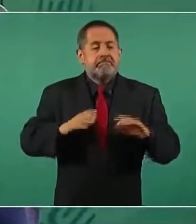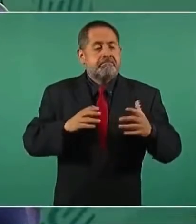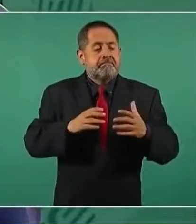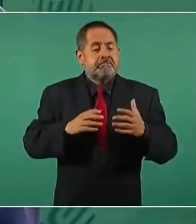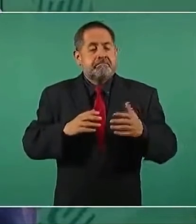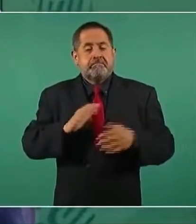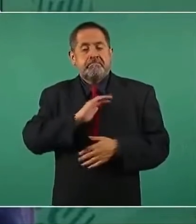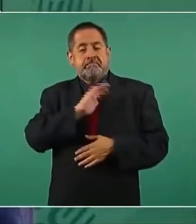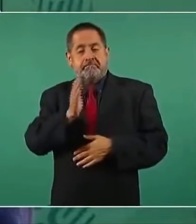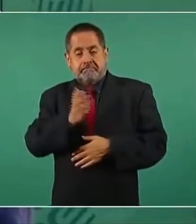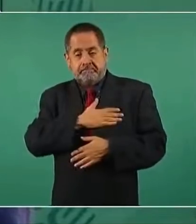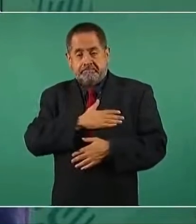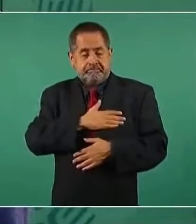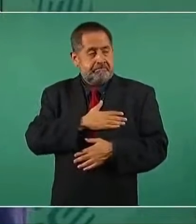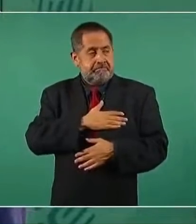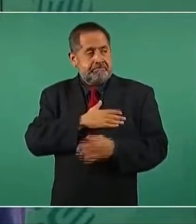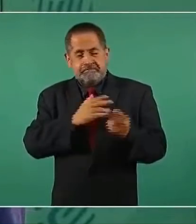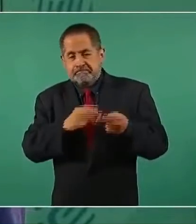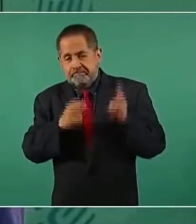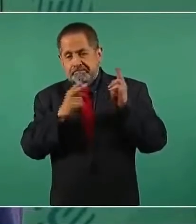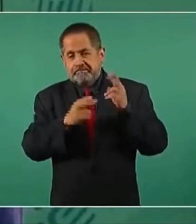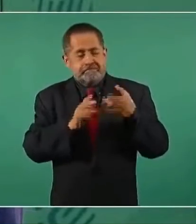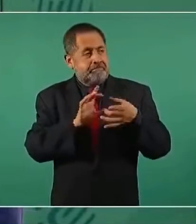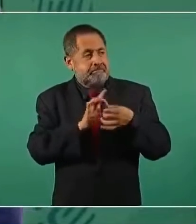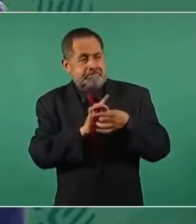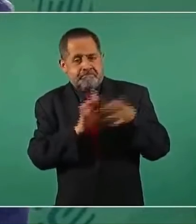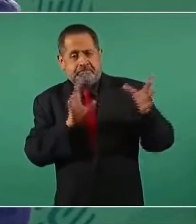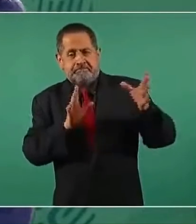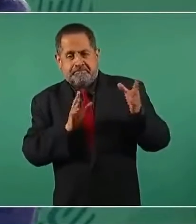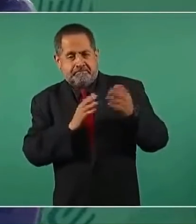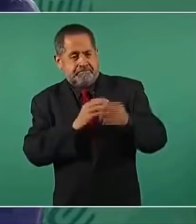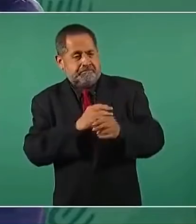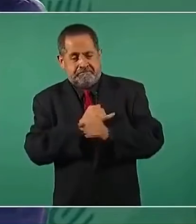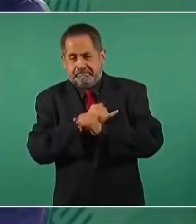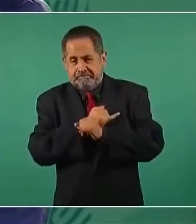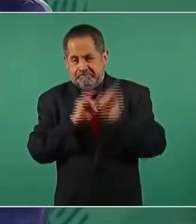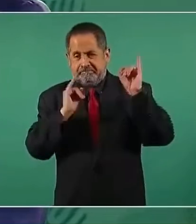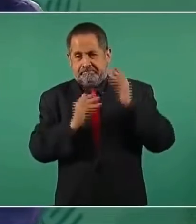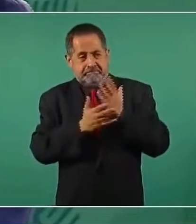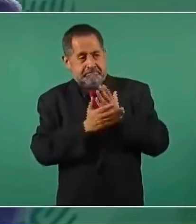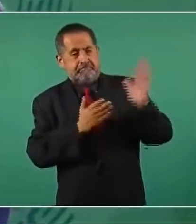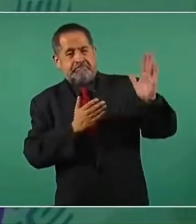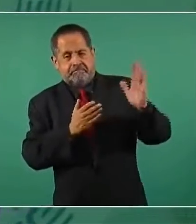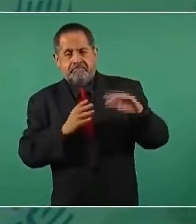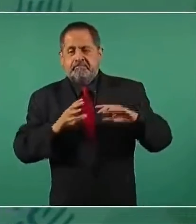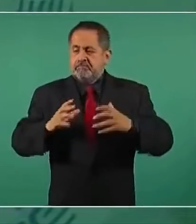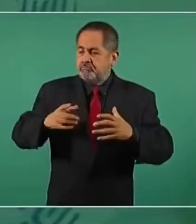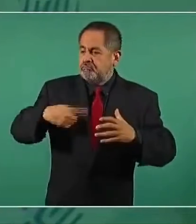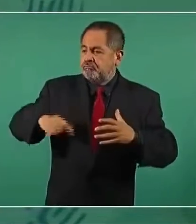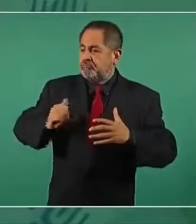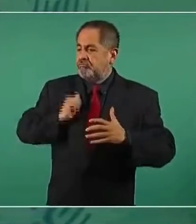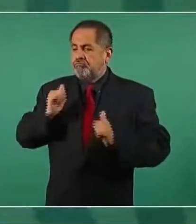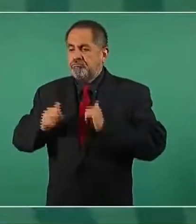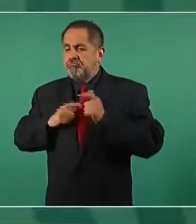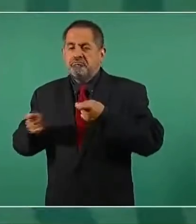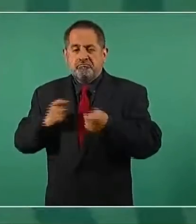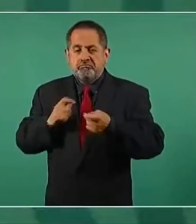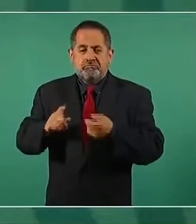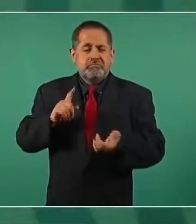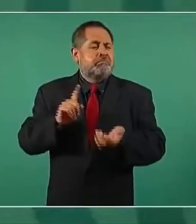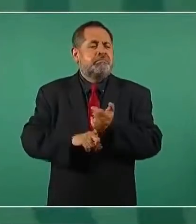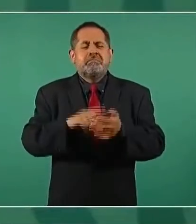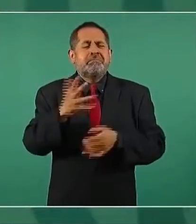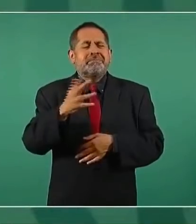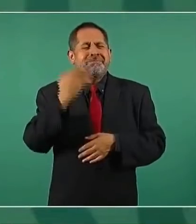separa y se logra la independencia de México. ¿Cómo se logró la independencia en ese mismo tiempo de casi todos